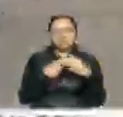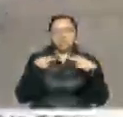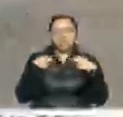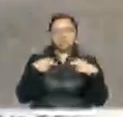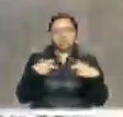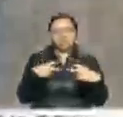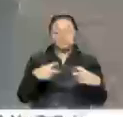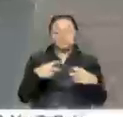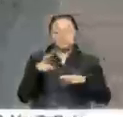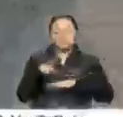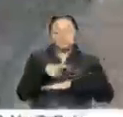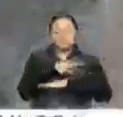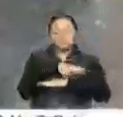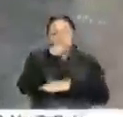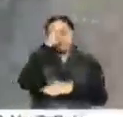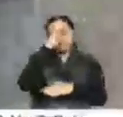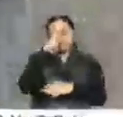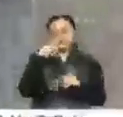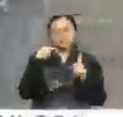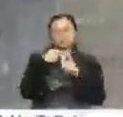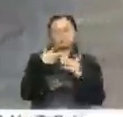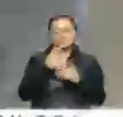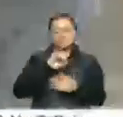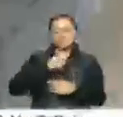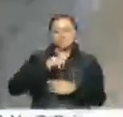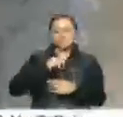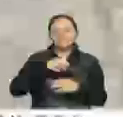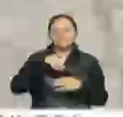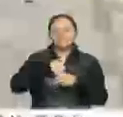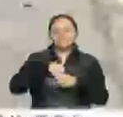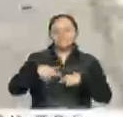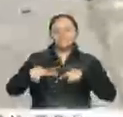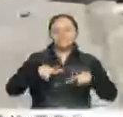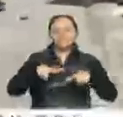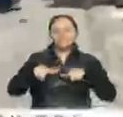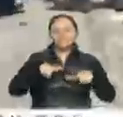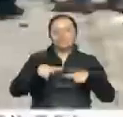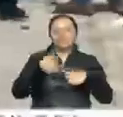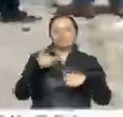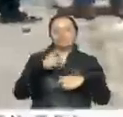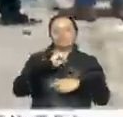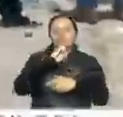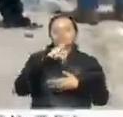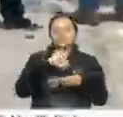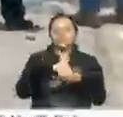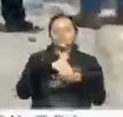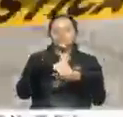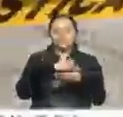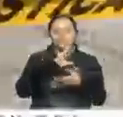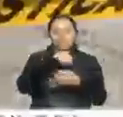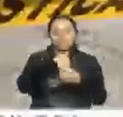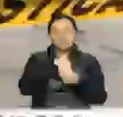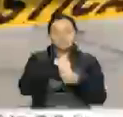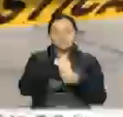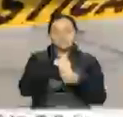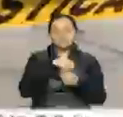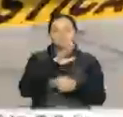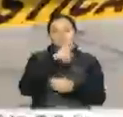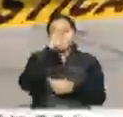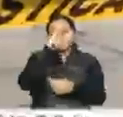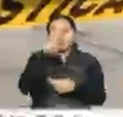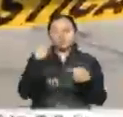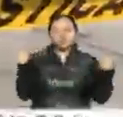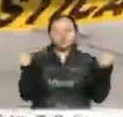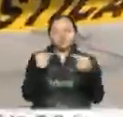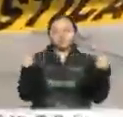Investigadores de la Fiscalía de México se desplegaron el jueves en una localidad del estado de Puebla, al centro del país. En este lugar,